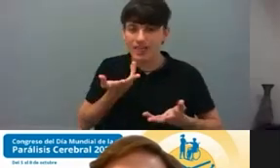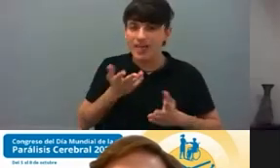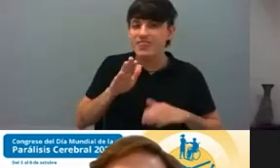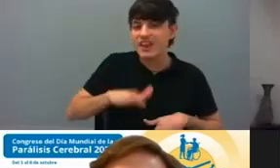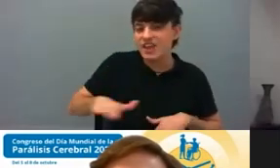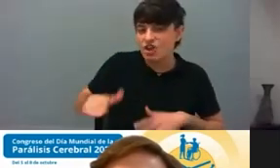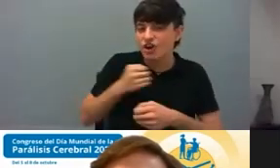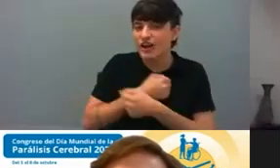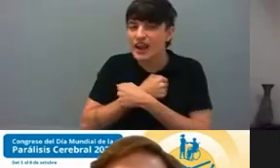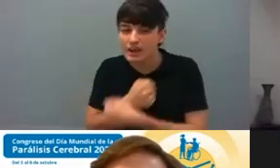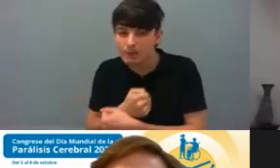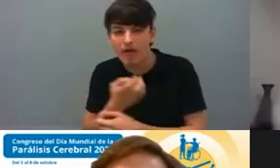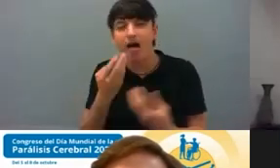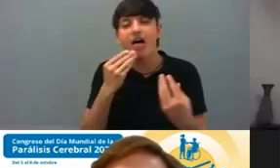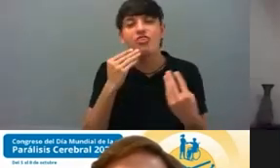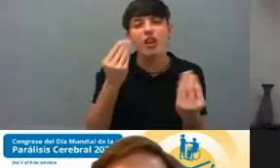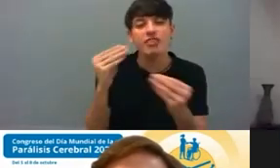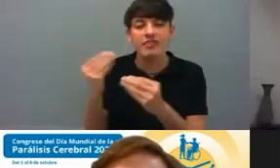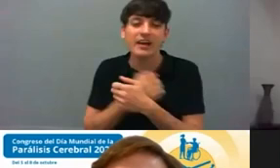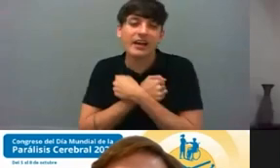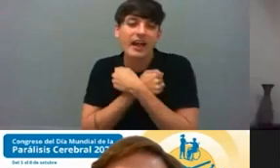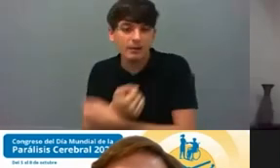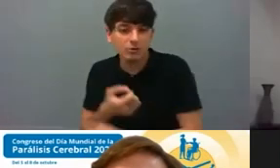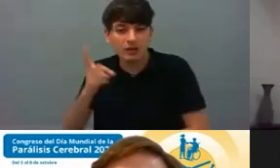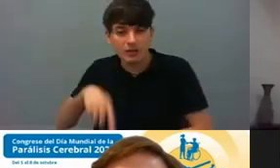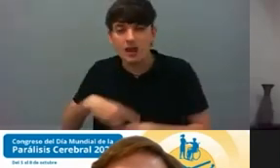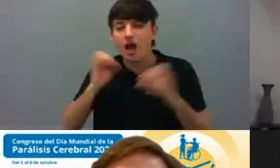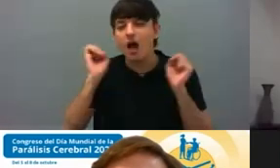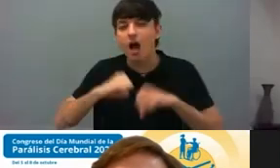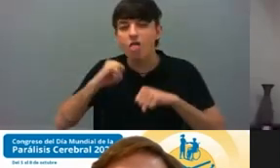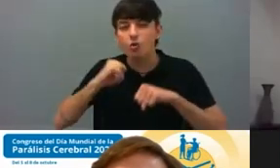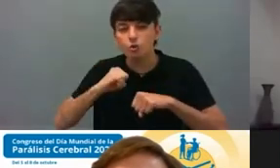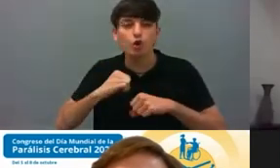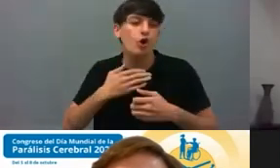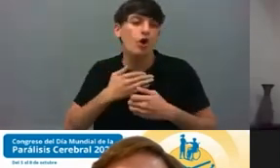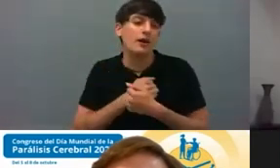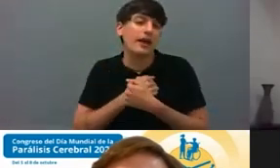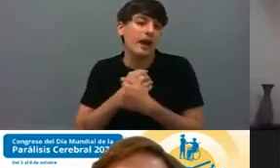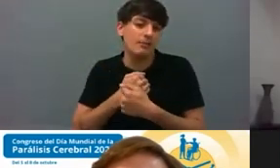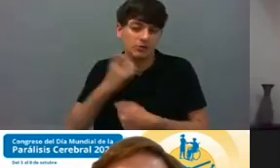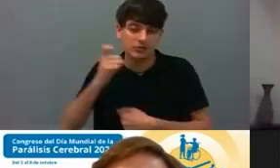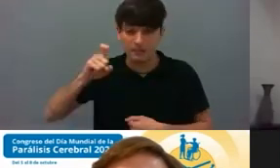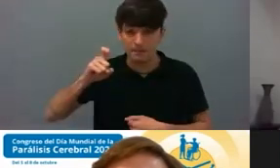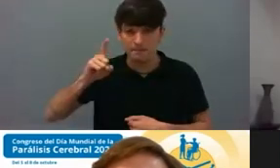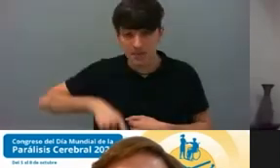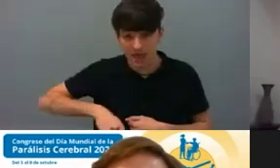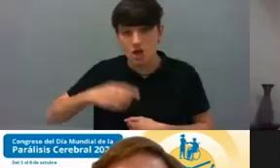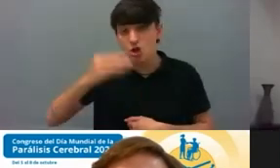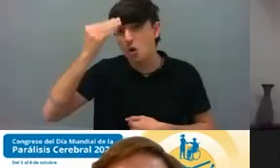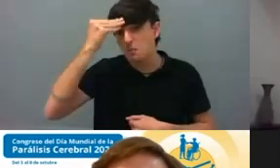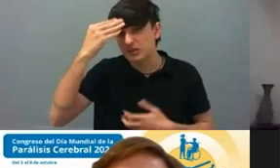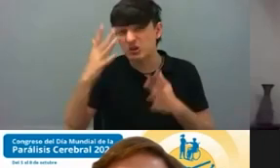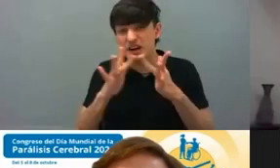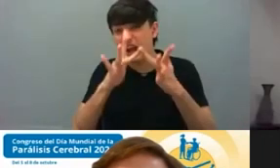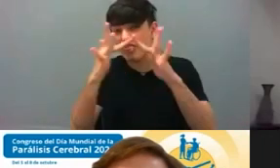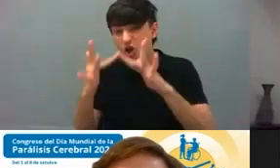nos queremos como adolescentes, nos querremos como adultos. Yo creo que no, que cambiar la